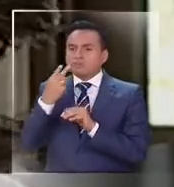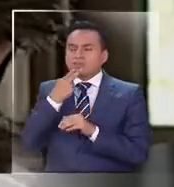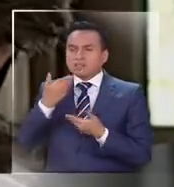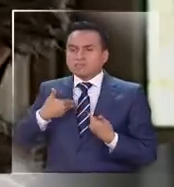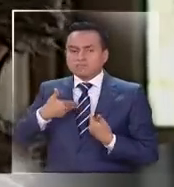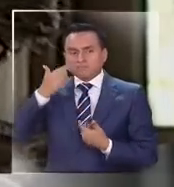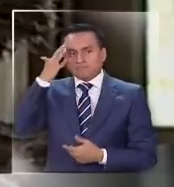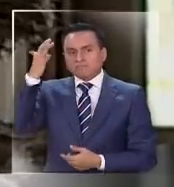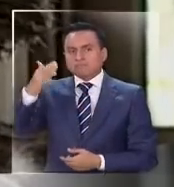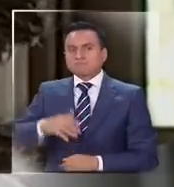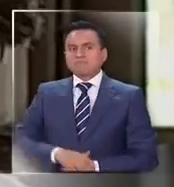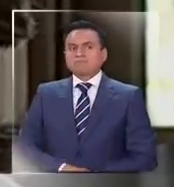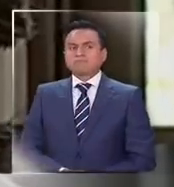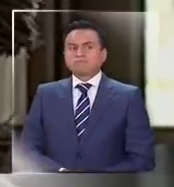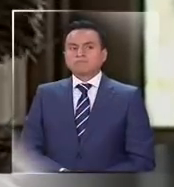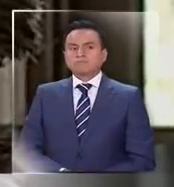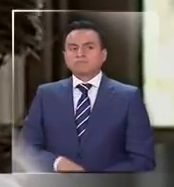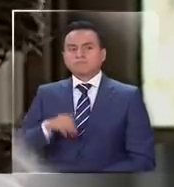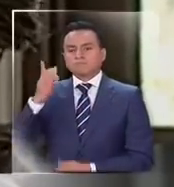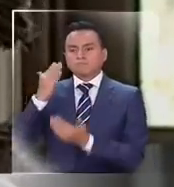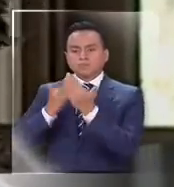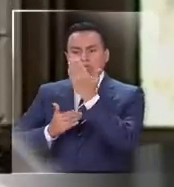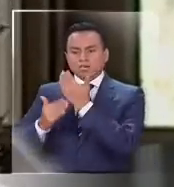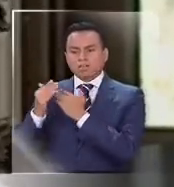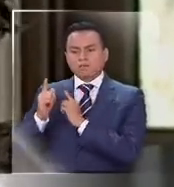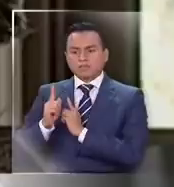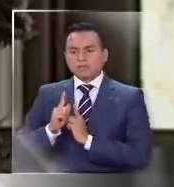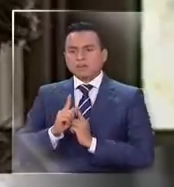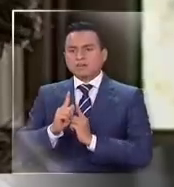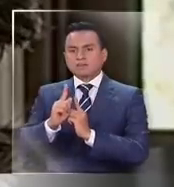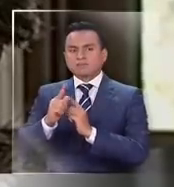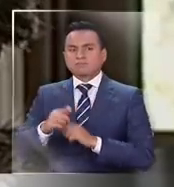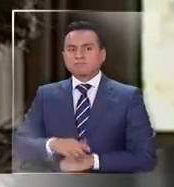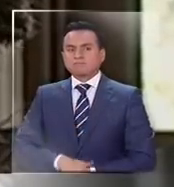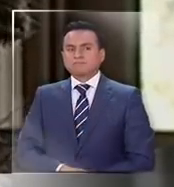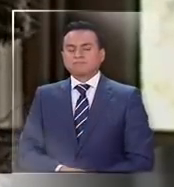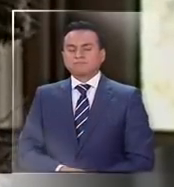vida. Alguien que me cuidara, me guiara.